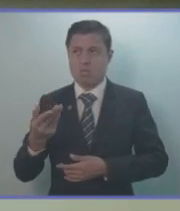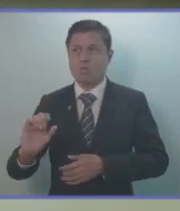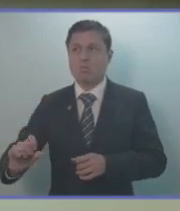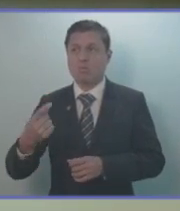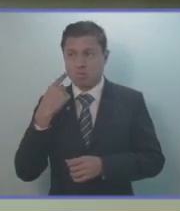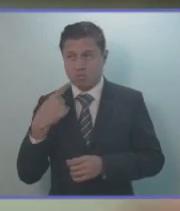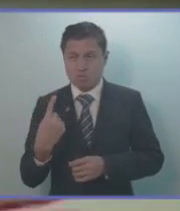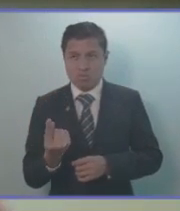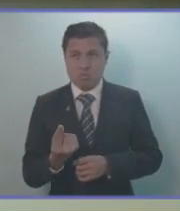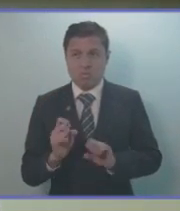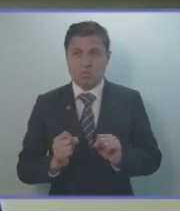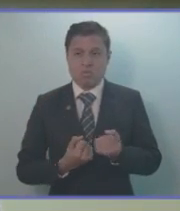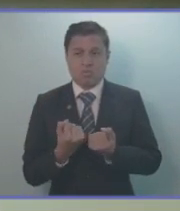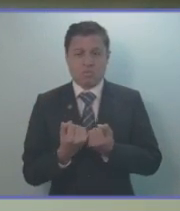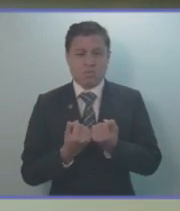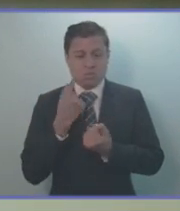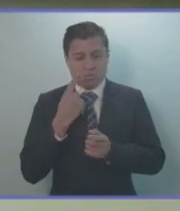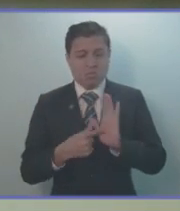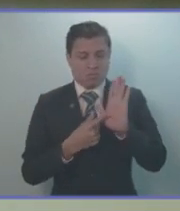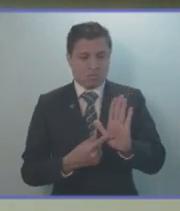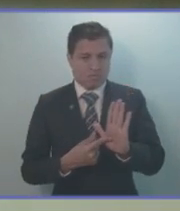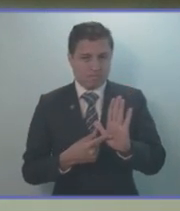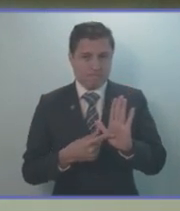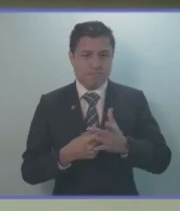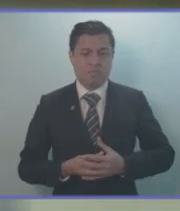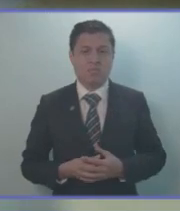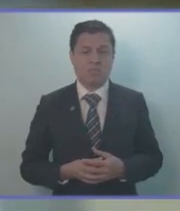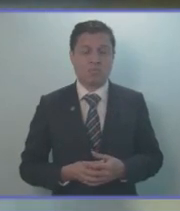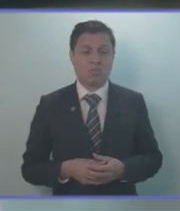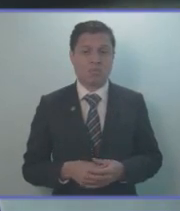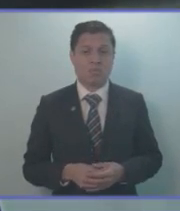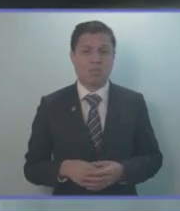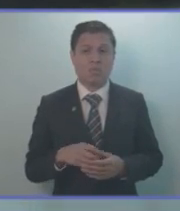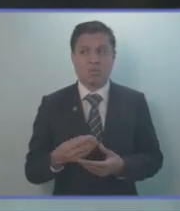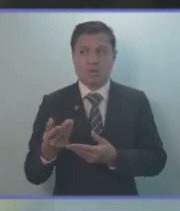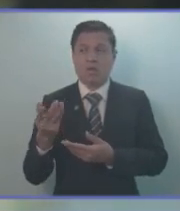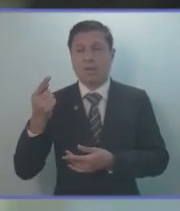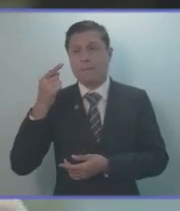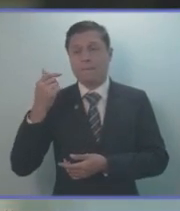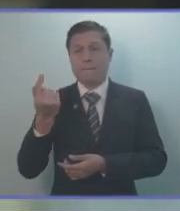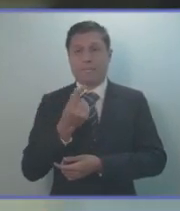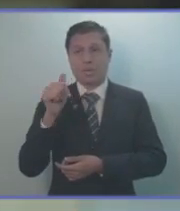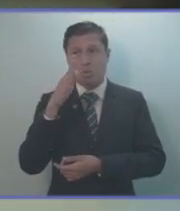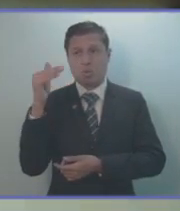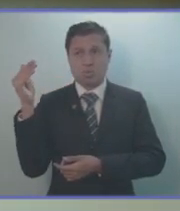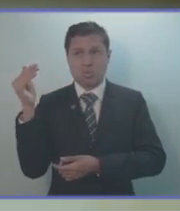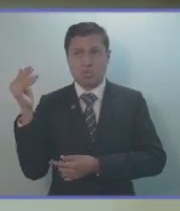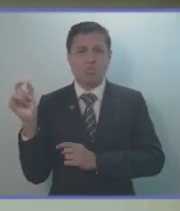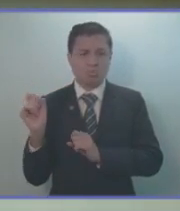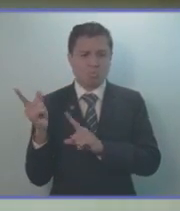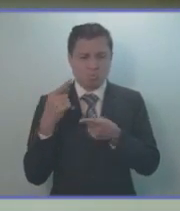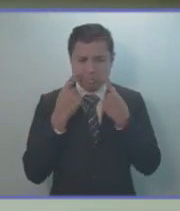busca visibilizar al municipio y traer el turismo nacional e internacional.